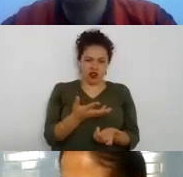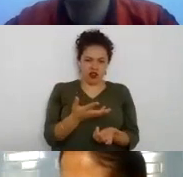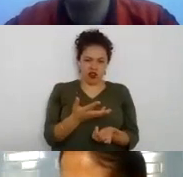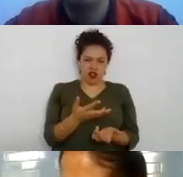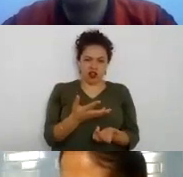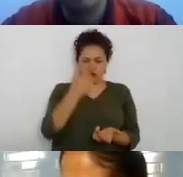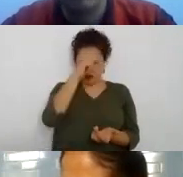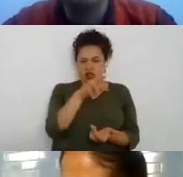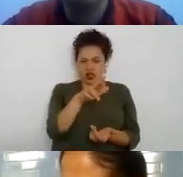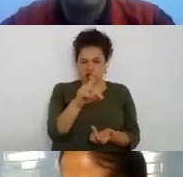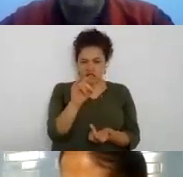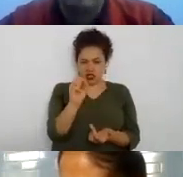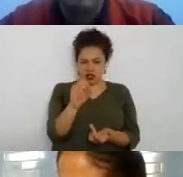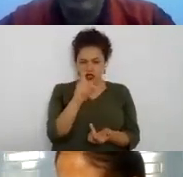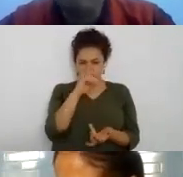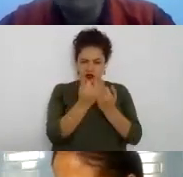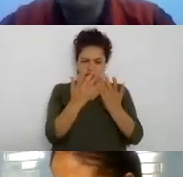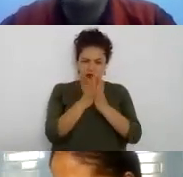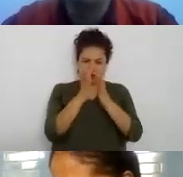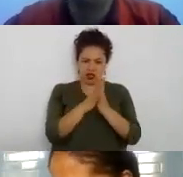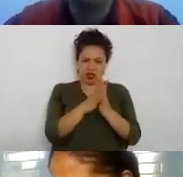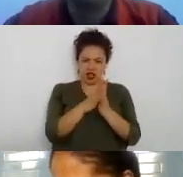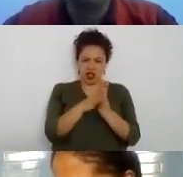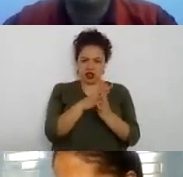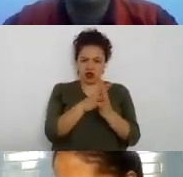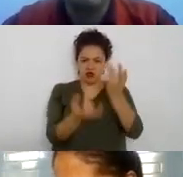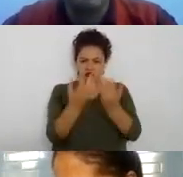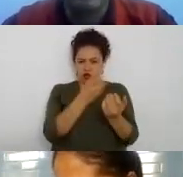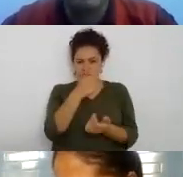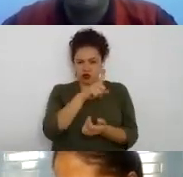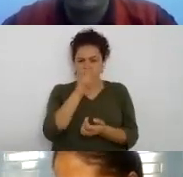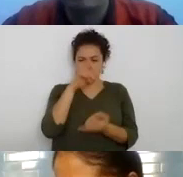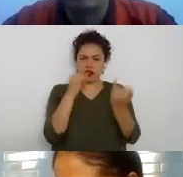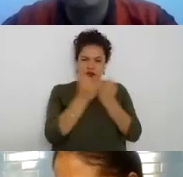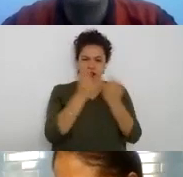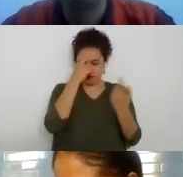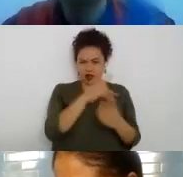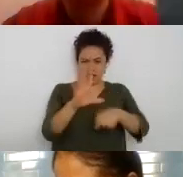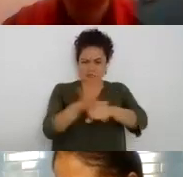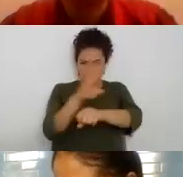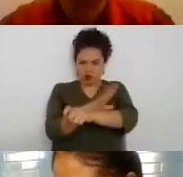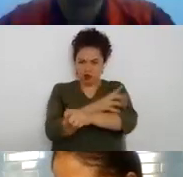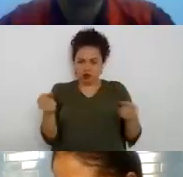involucrar las quemaduras por sol, y por descargas eléctricas, que podría ser a lo